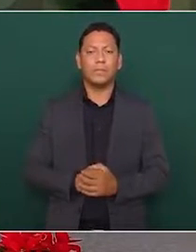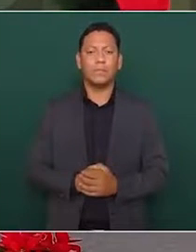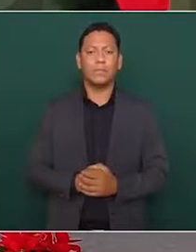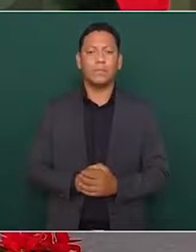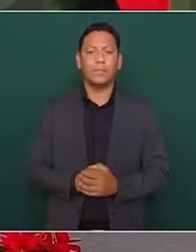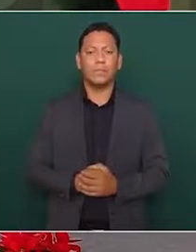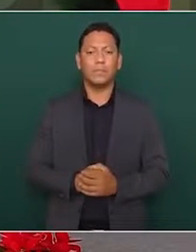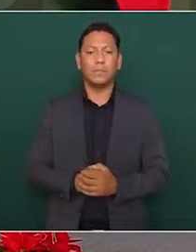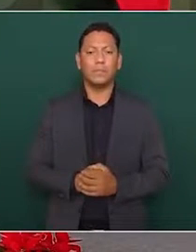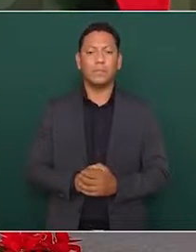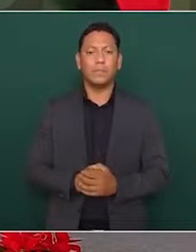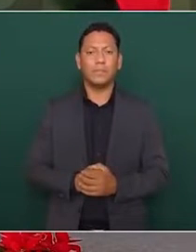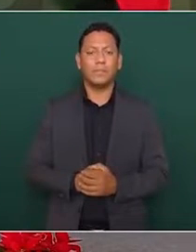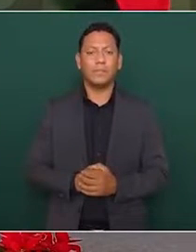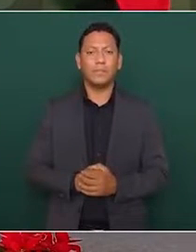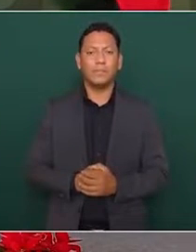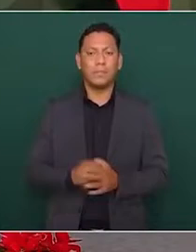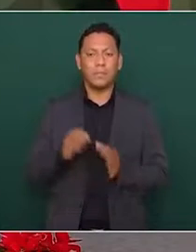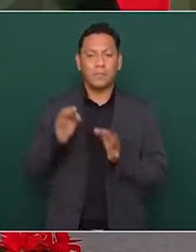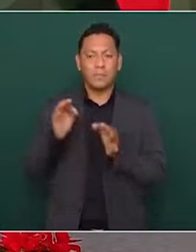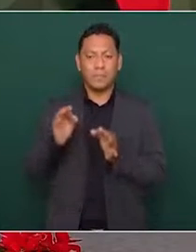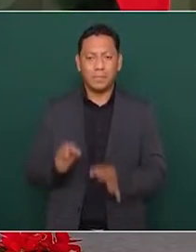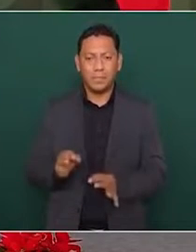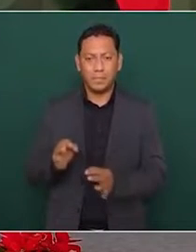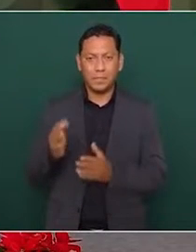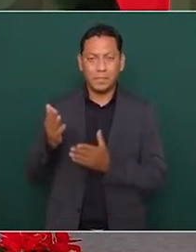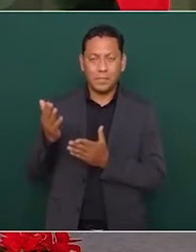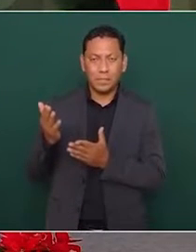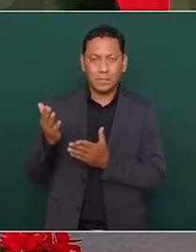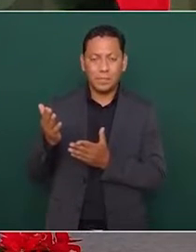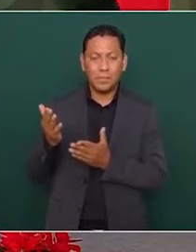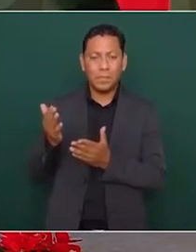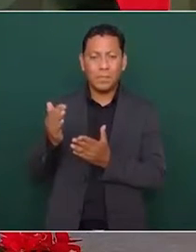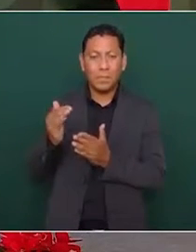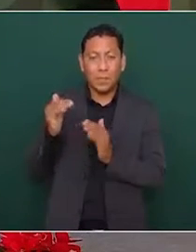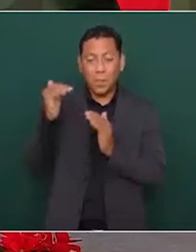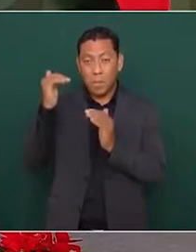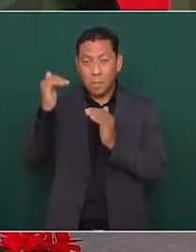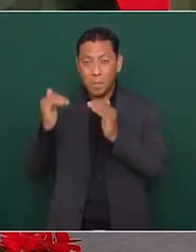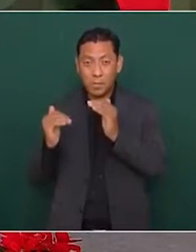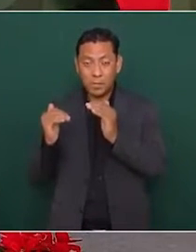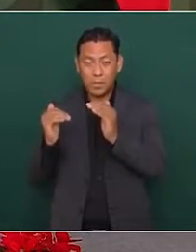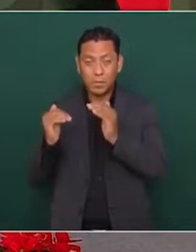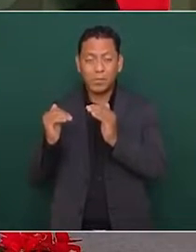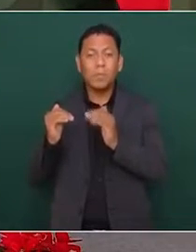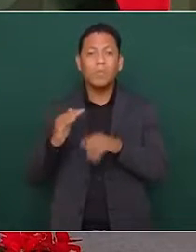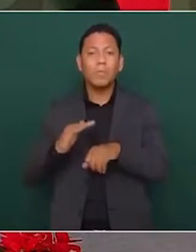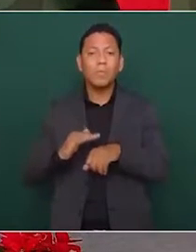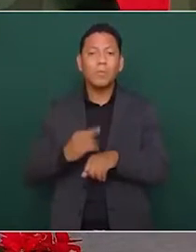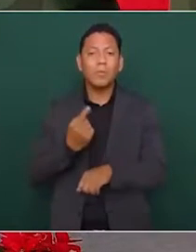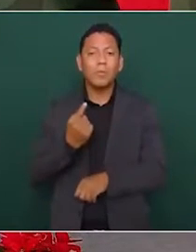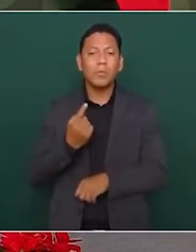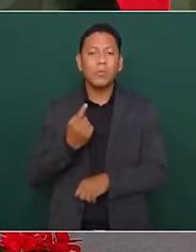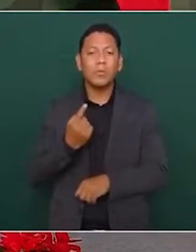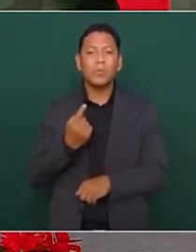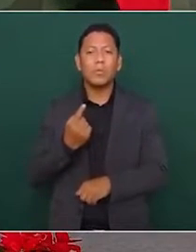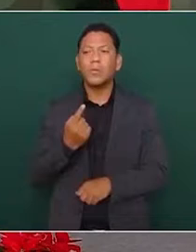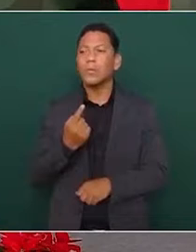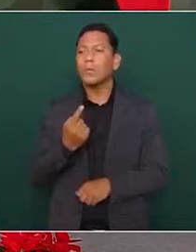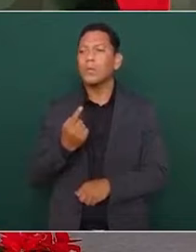20.930. Y aquí estoy, aquí estamos un poquito más abajo porque no está